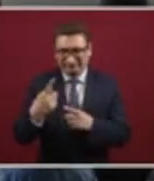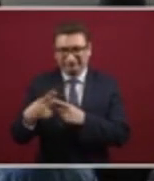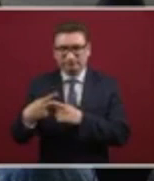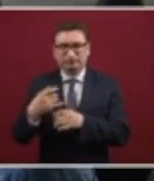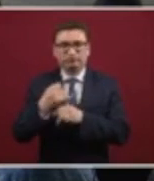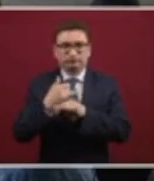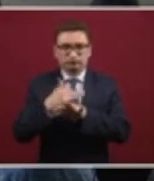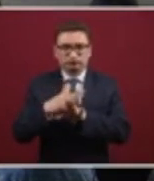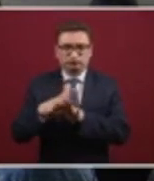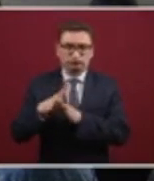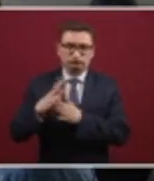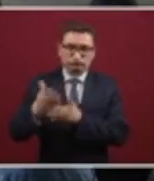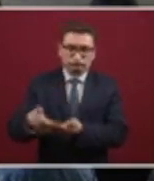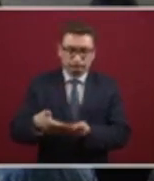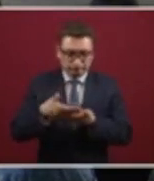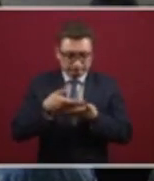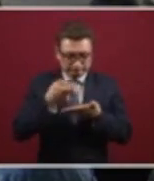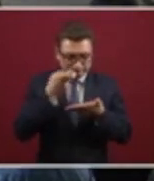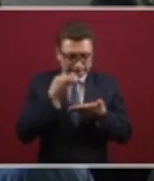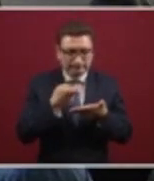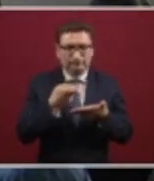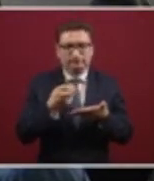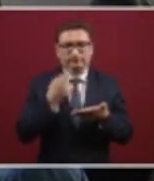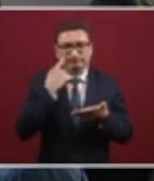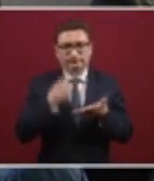va para la gente,